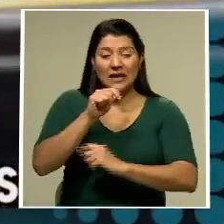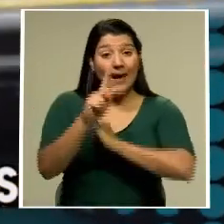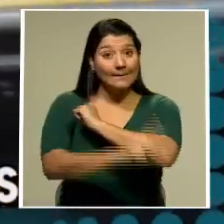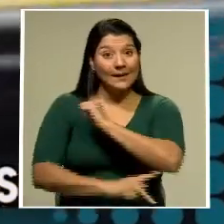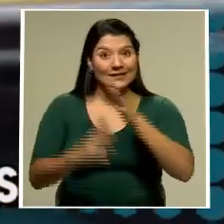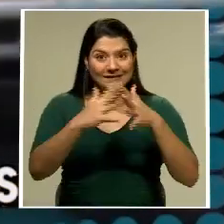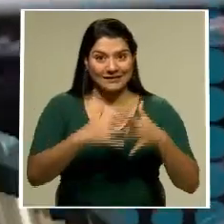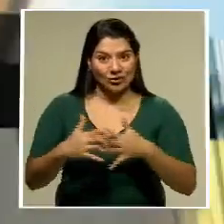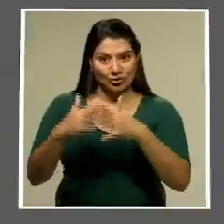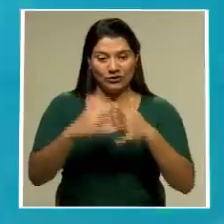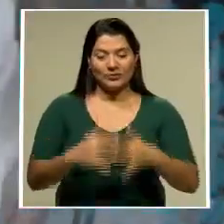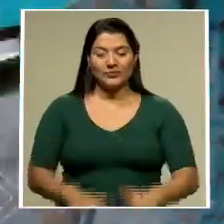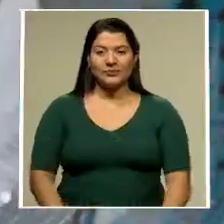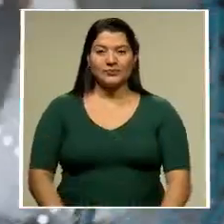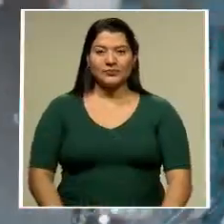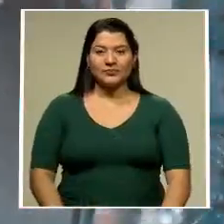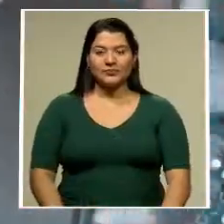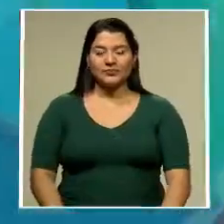país.